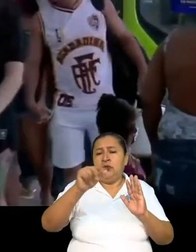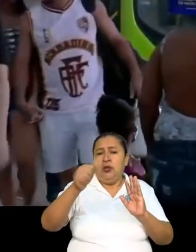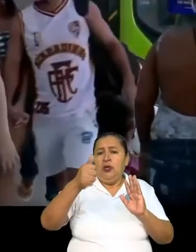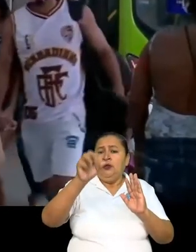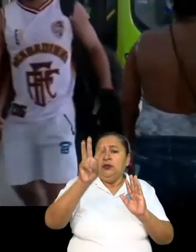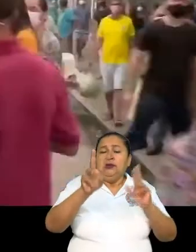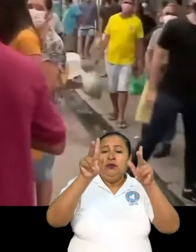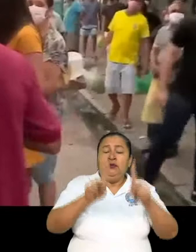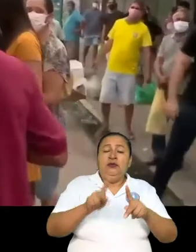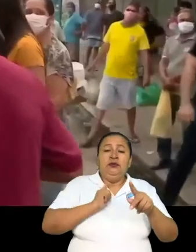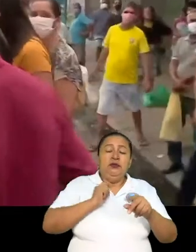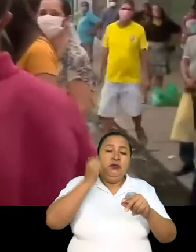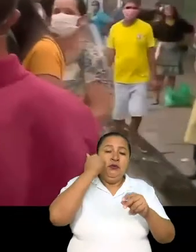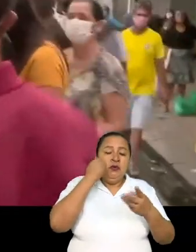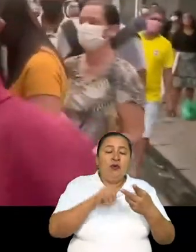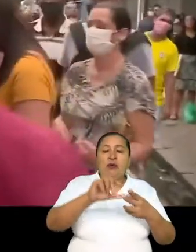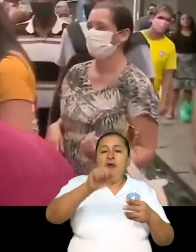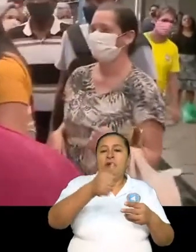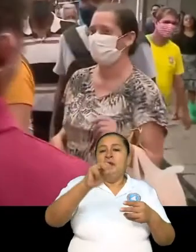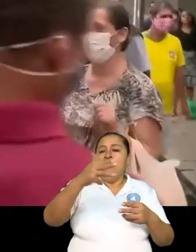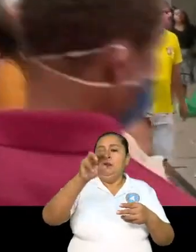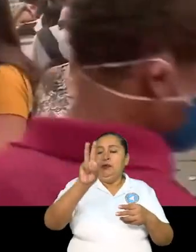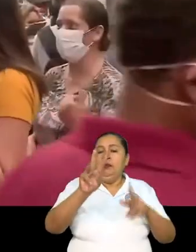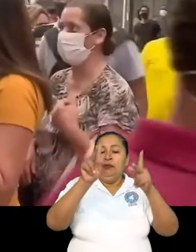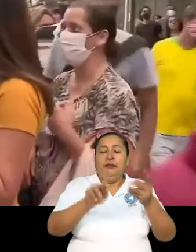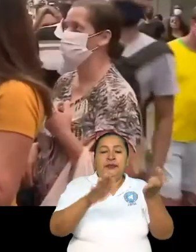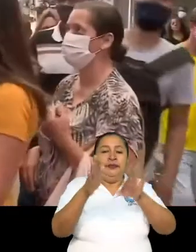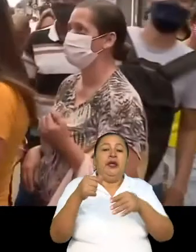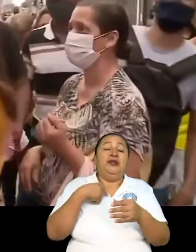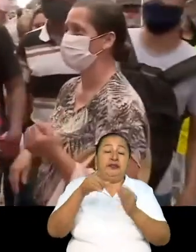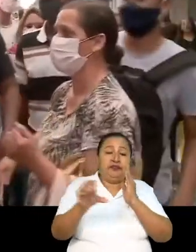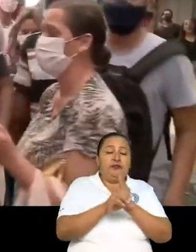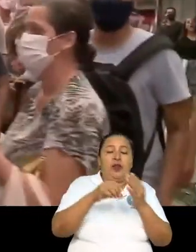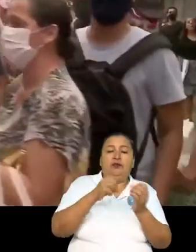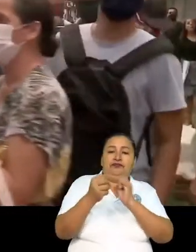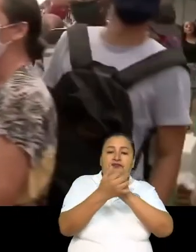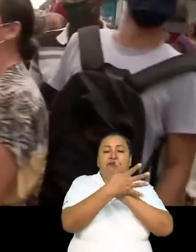49.863 casos y 698 muertes relacionadas al COVID-19.